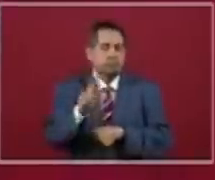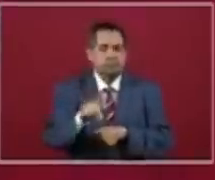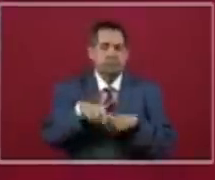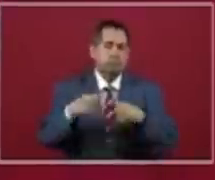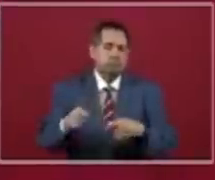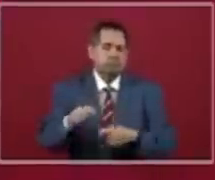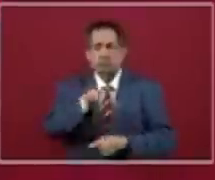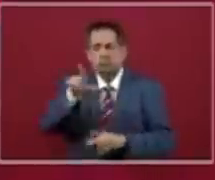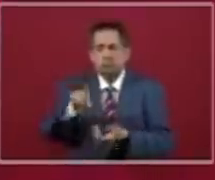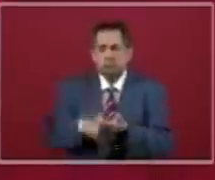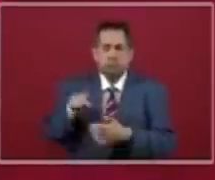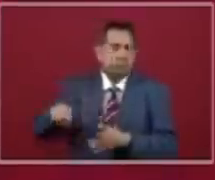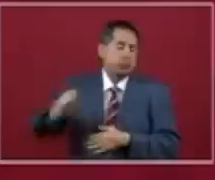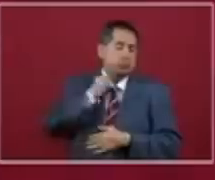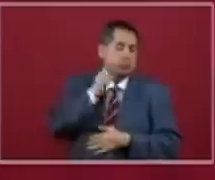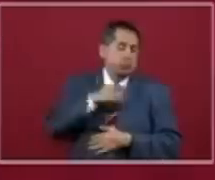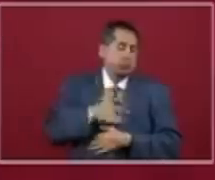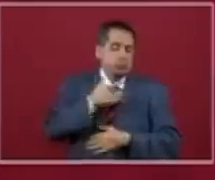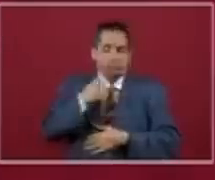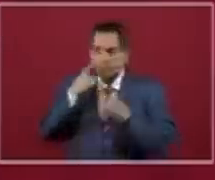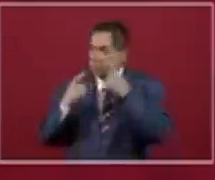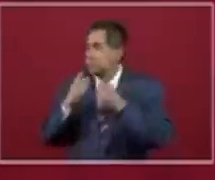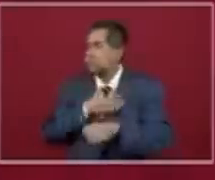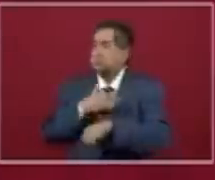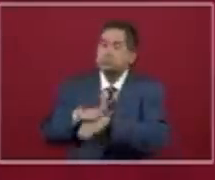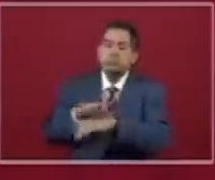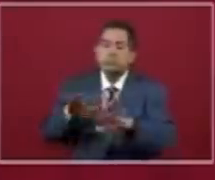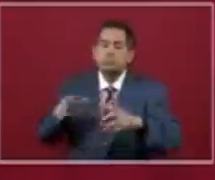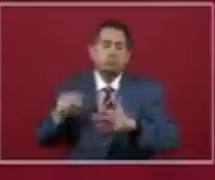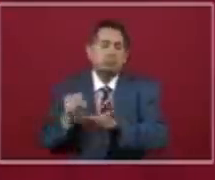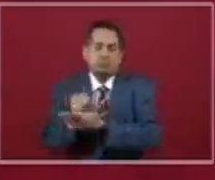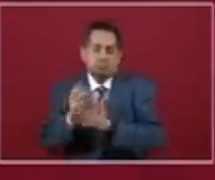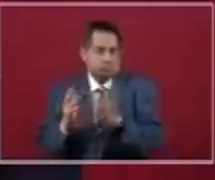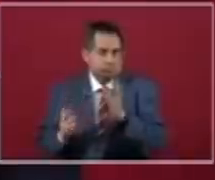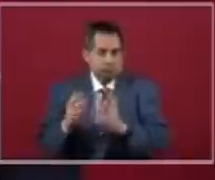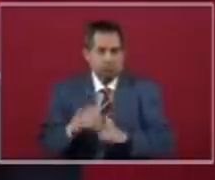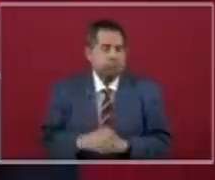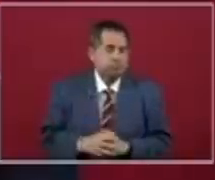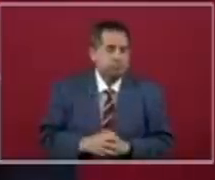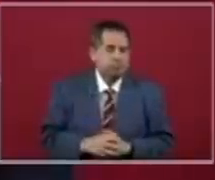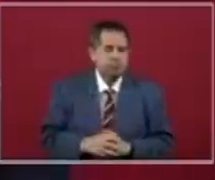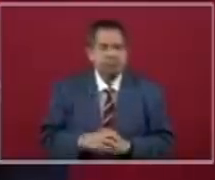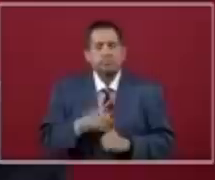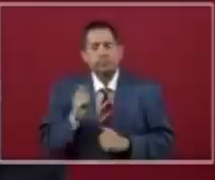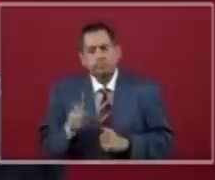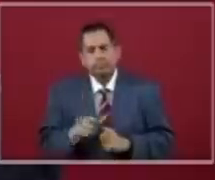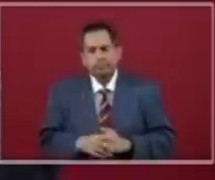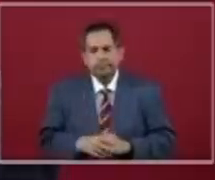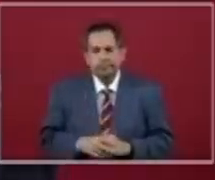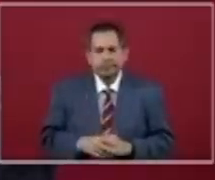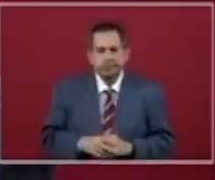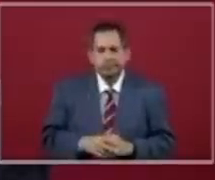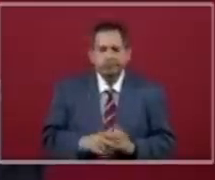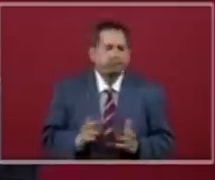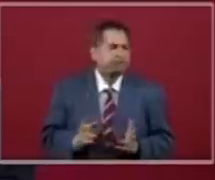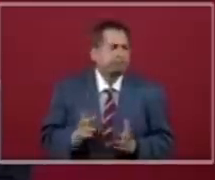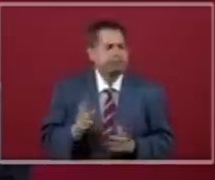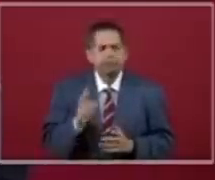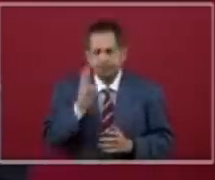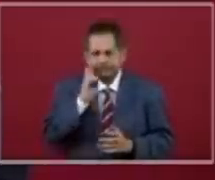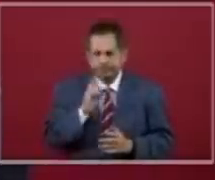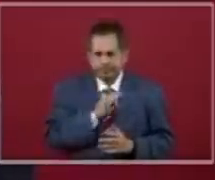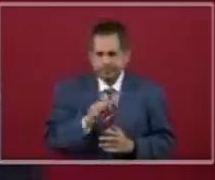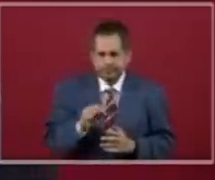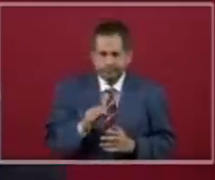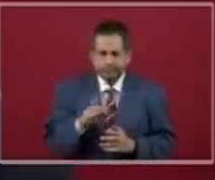Senado… convocará y determinará. Cada vez tendremos mucho, no solo